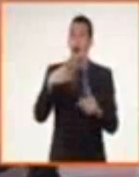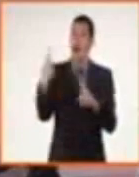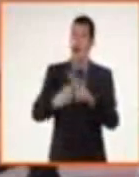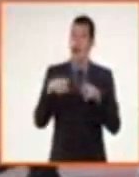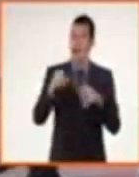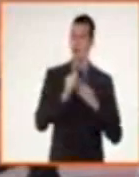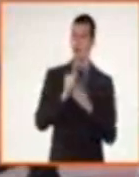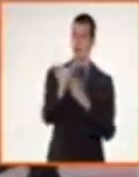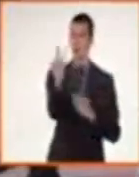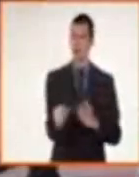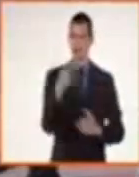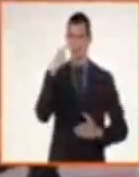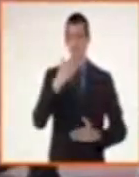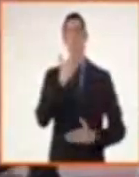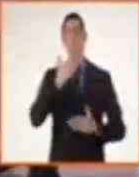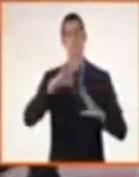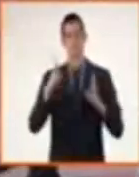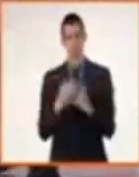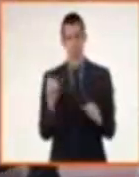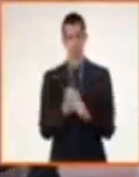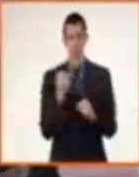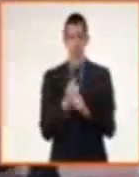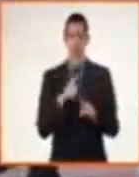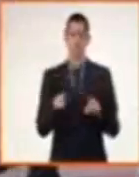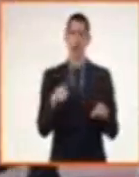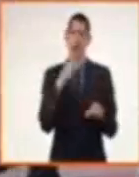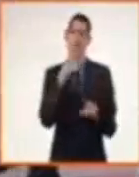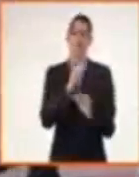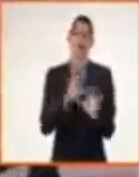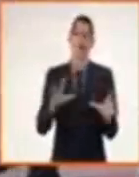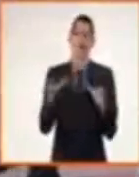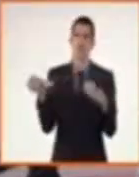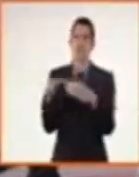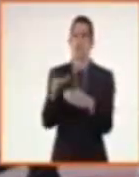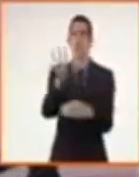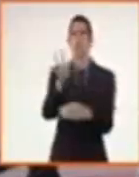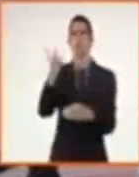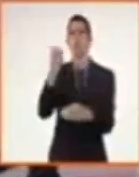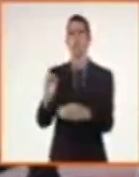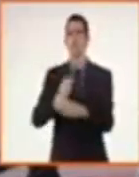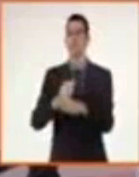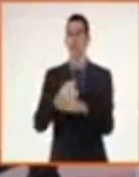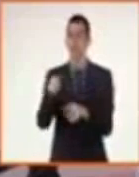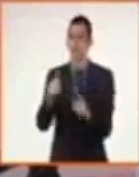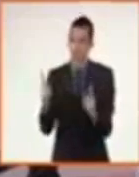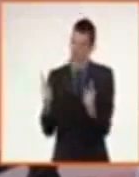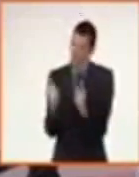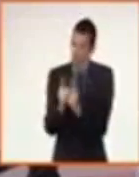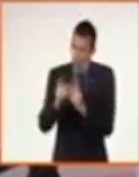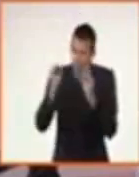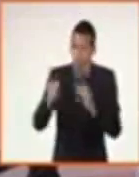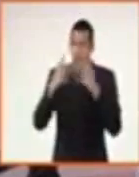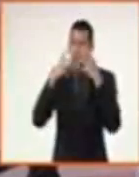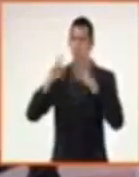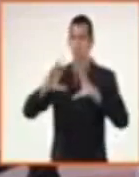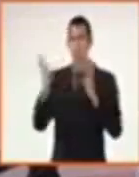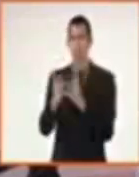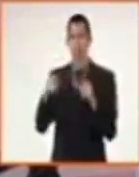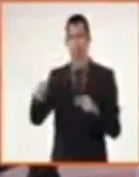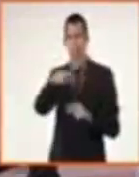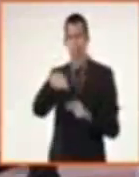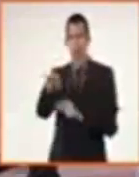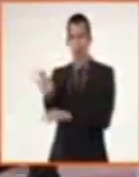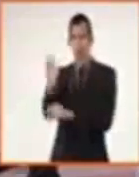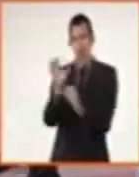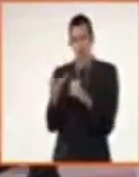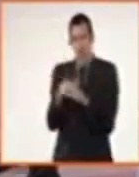de una sociedad. Como ellos, hay muchos, hay miles. Y eso es lo importante, lo bueno de ese valor. Pero ¿qué reto tienen por delante? De eso les propongo